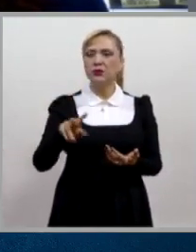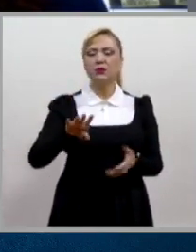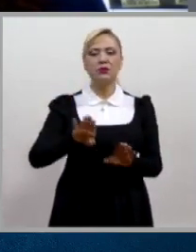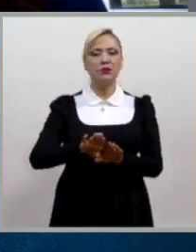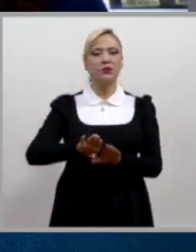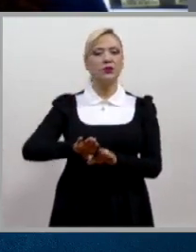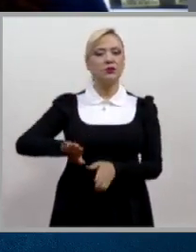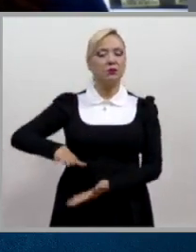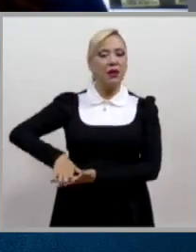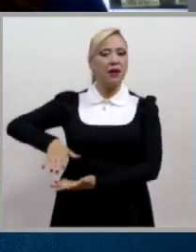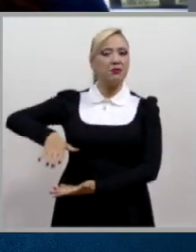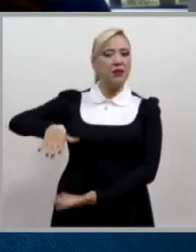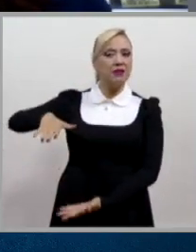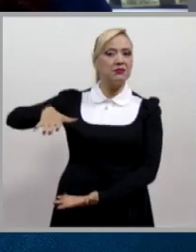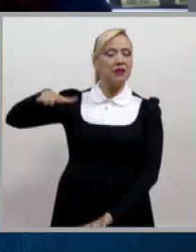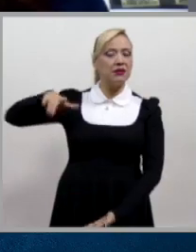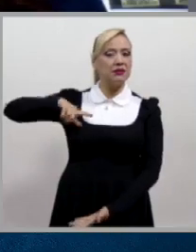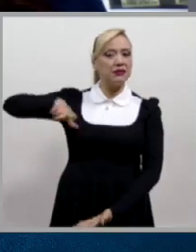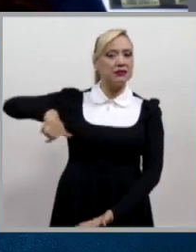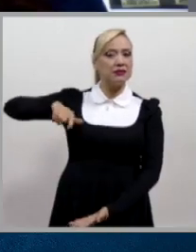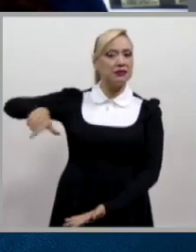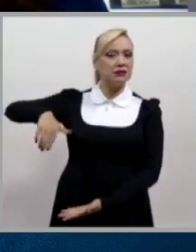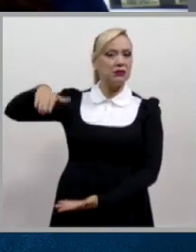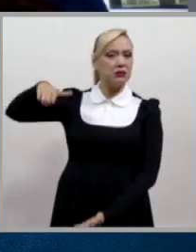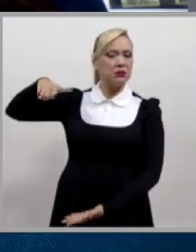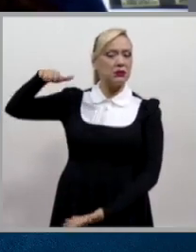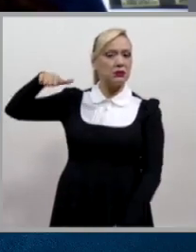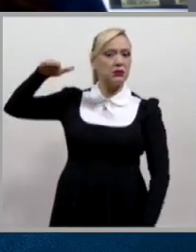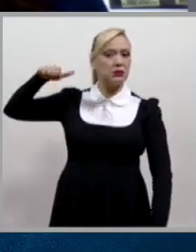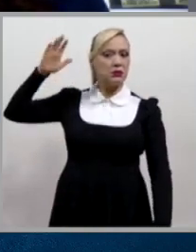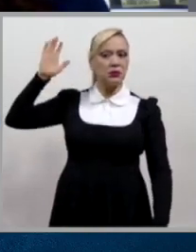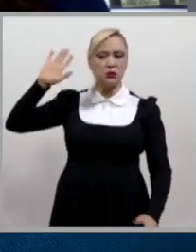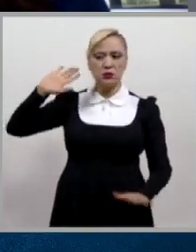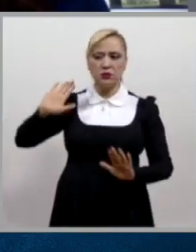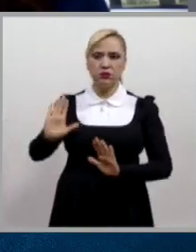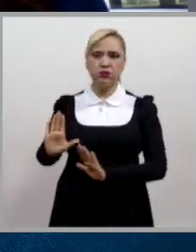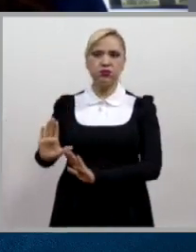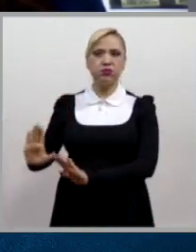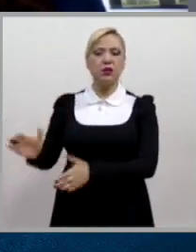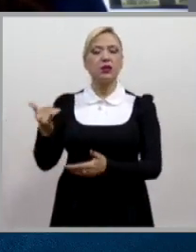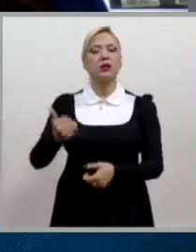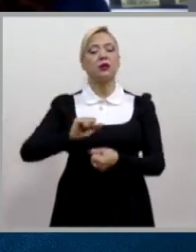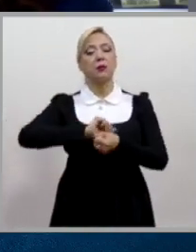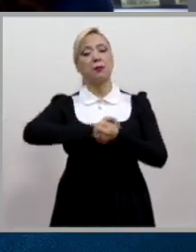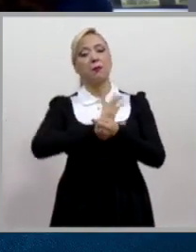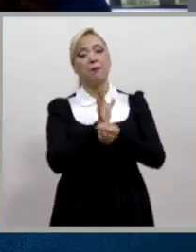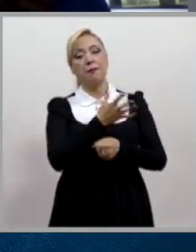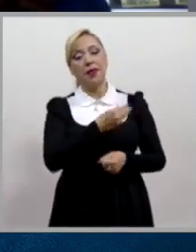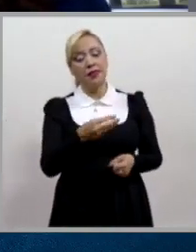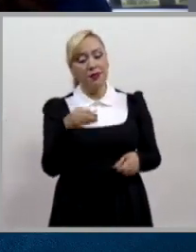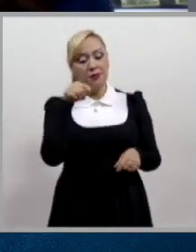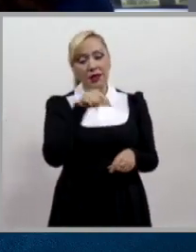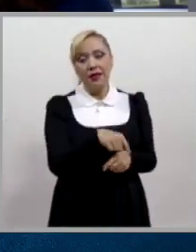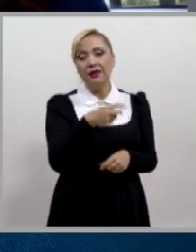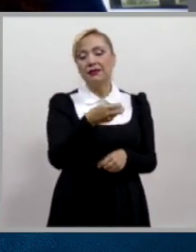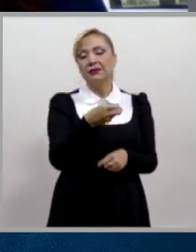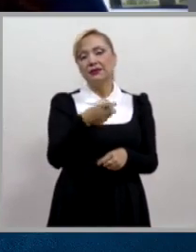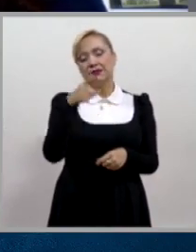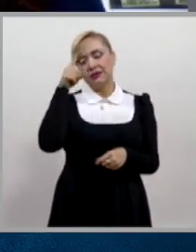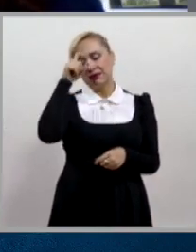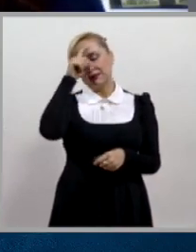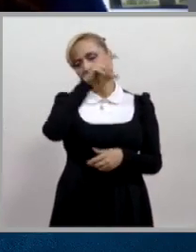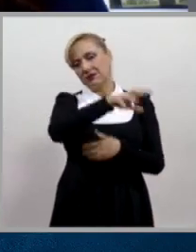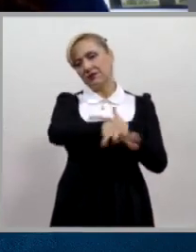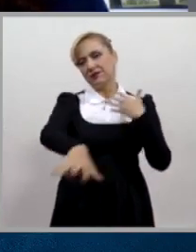ido agravando en los últimos años y evidentemente el factor pandemia pues generó un contexto todavía